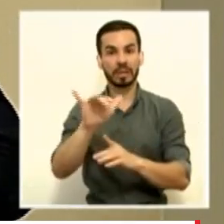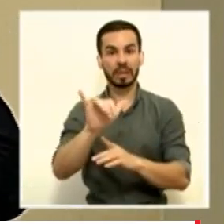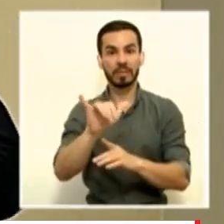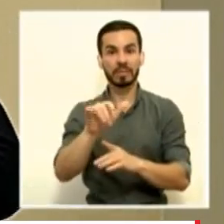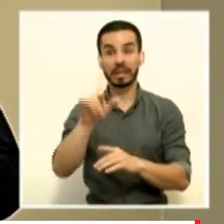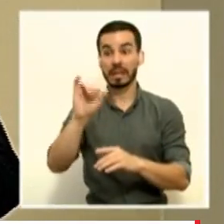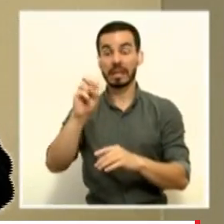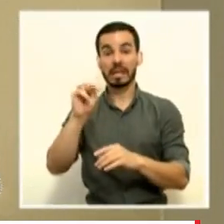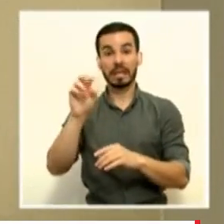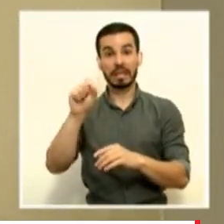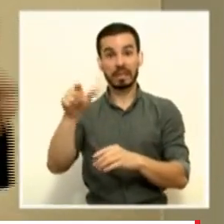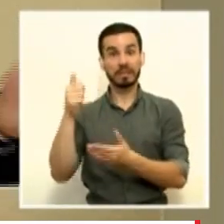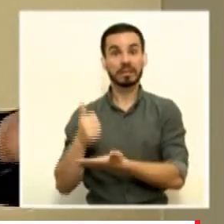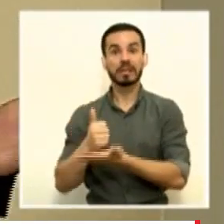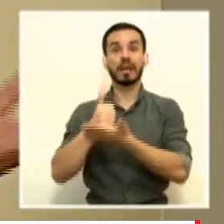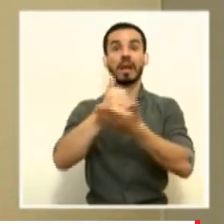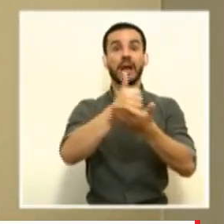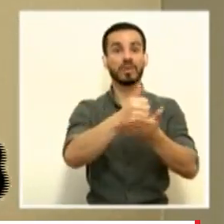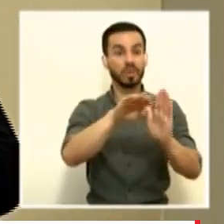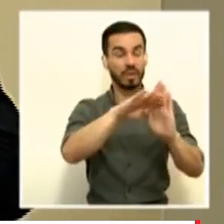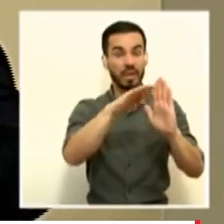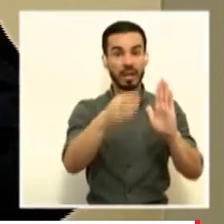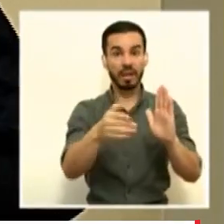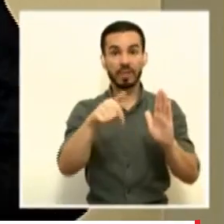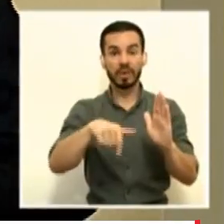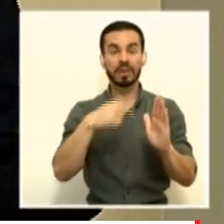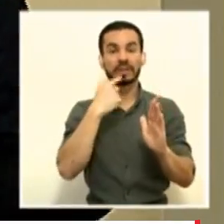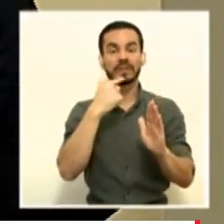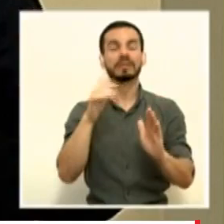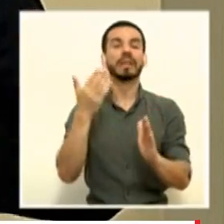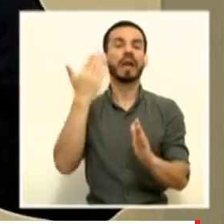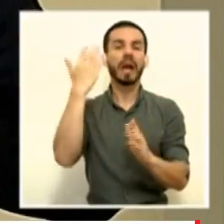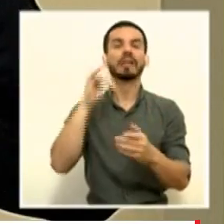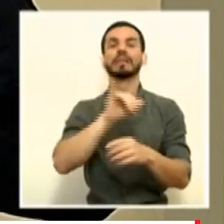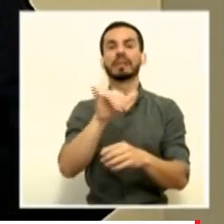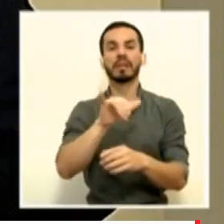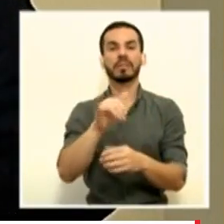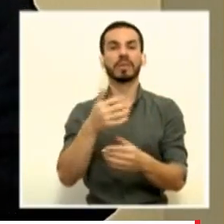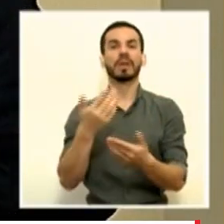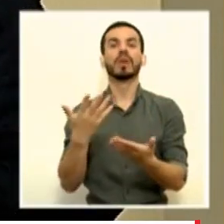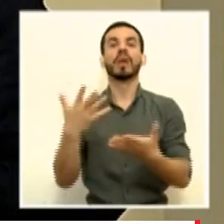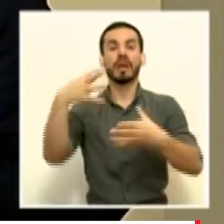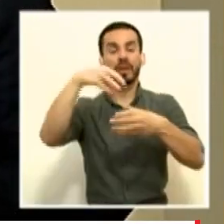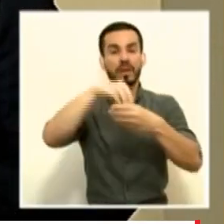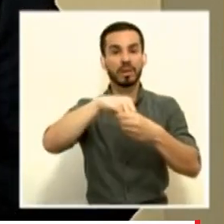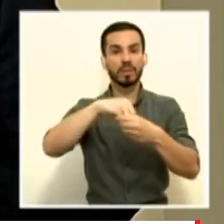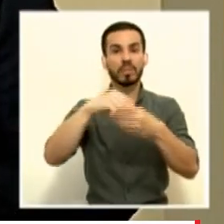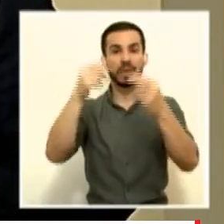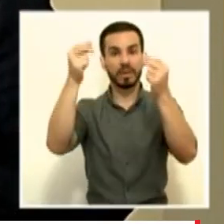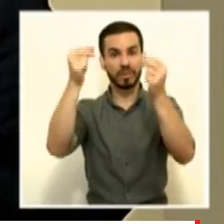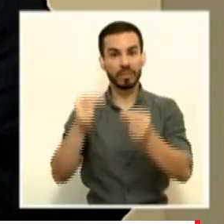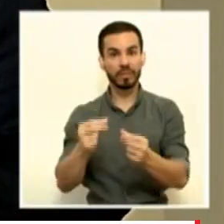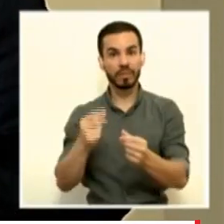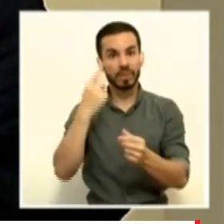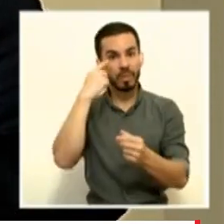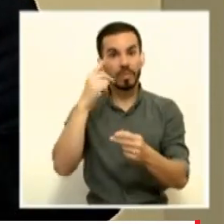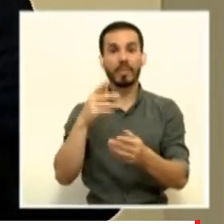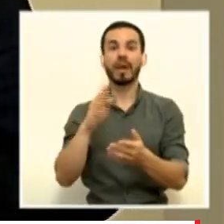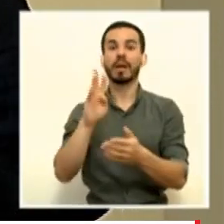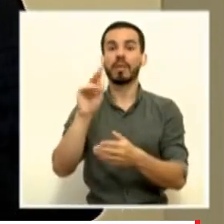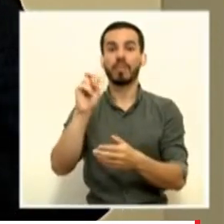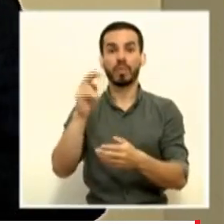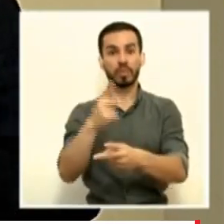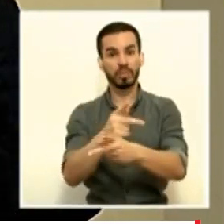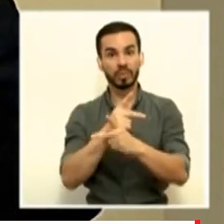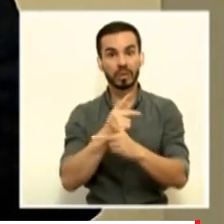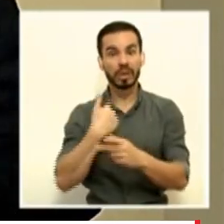no solo está ayudando con las camas que hoy se mencionan, sino ya lo ha hecho incorporando los fondos para de